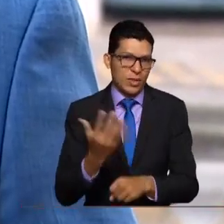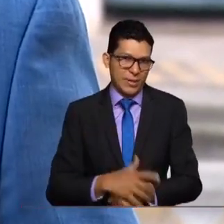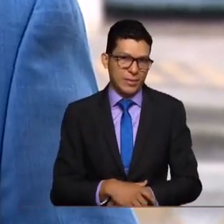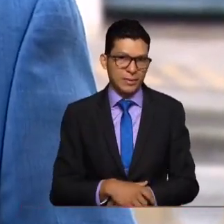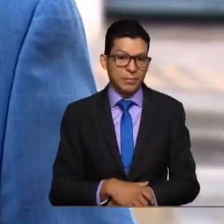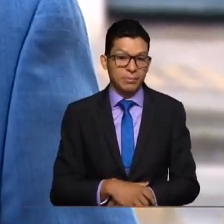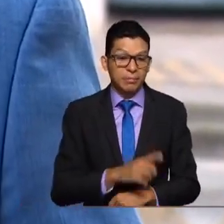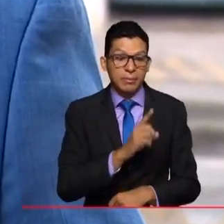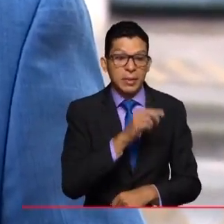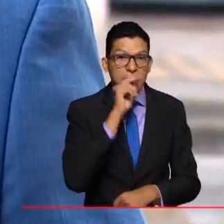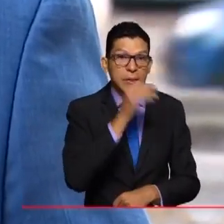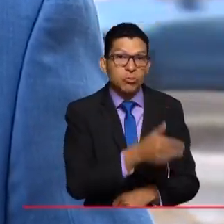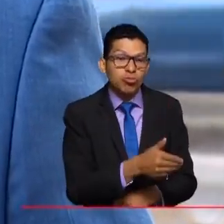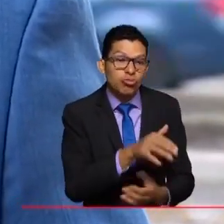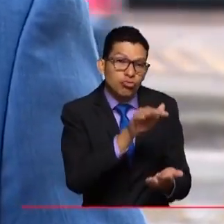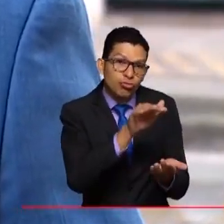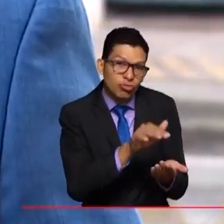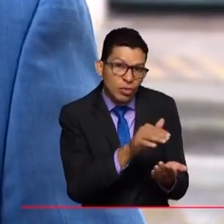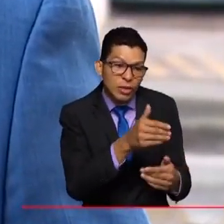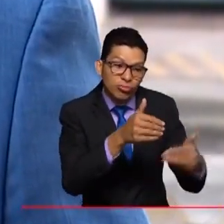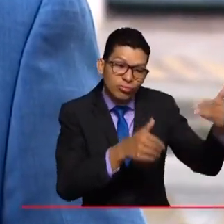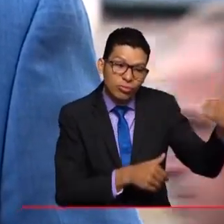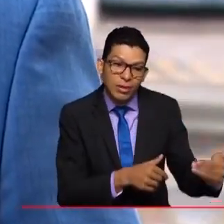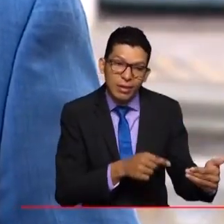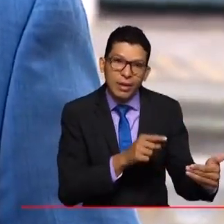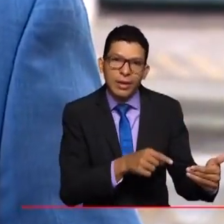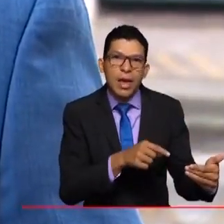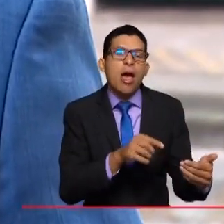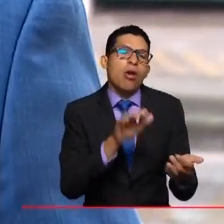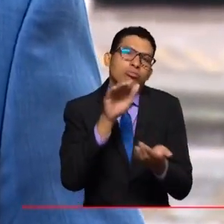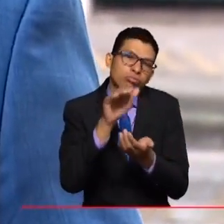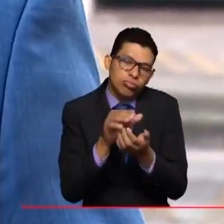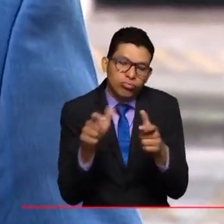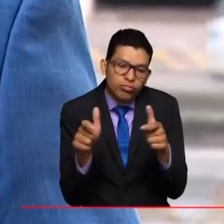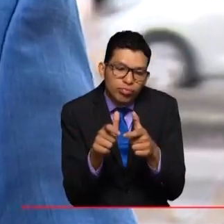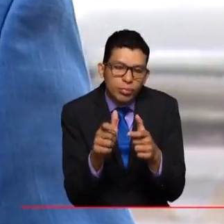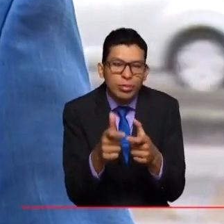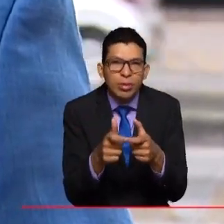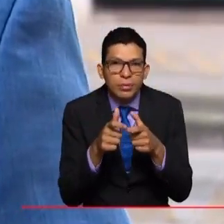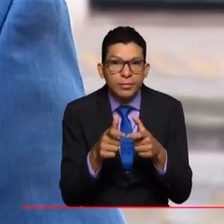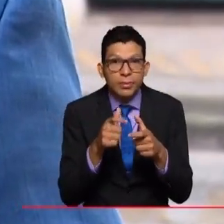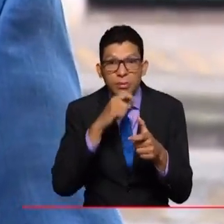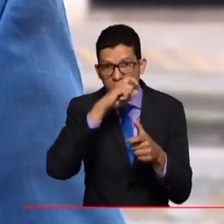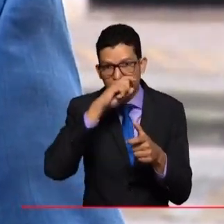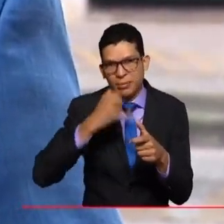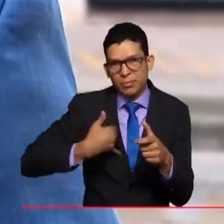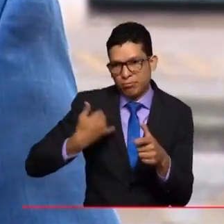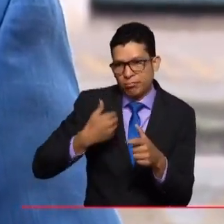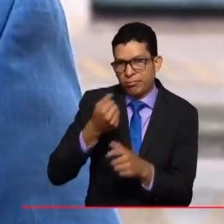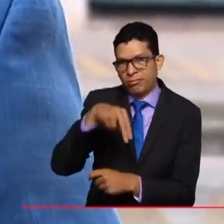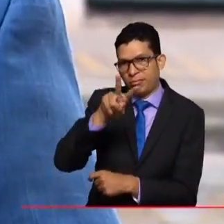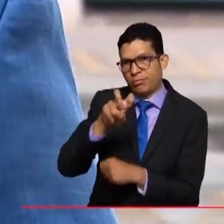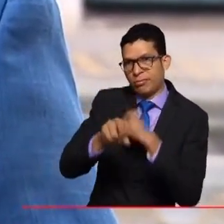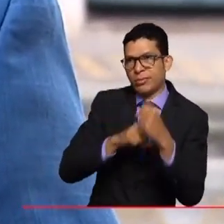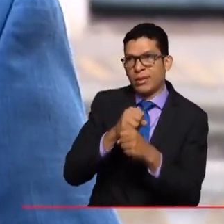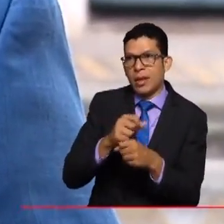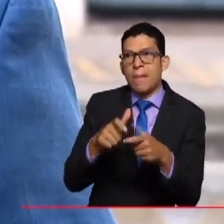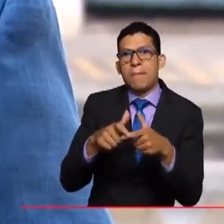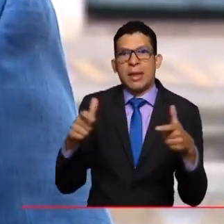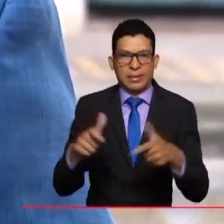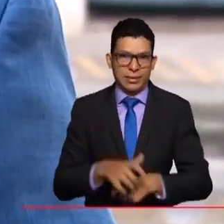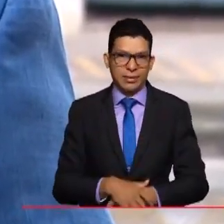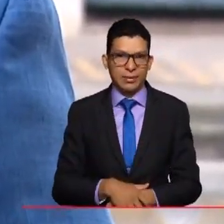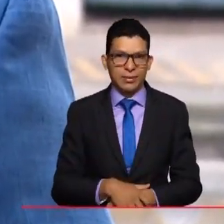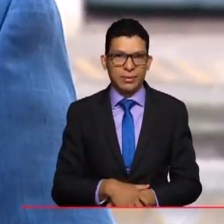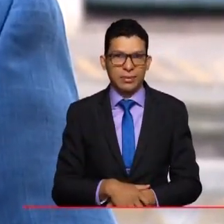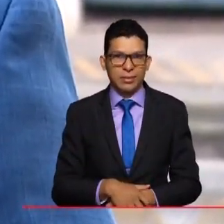de transición la relación será un poco más pequeña y que si son jóvenes de 17 años Entonces tenemos niveles